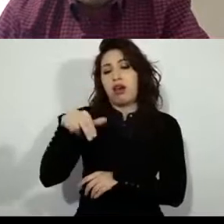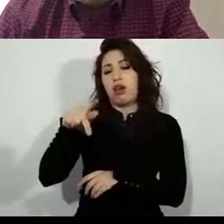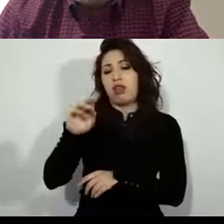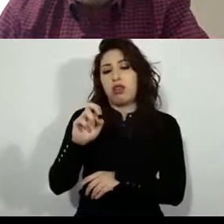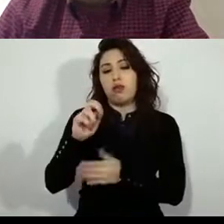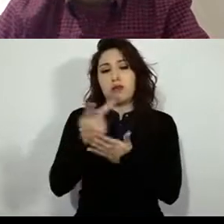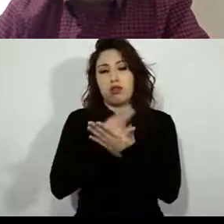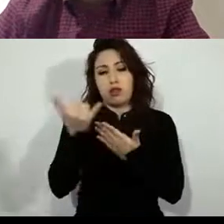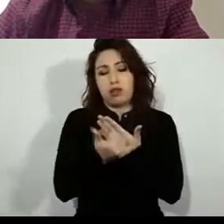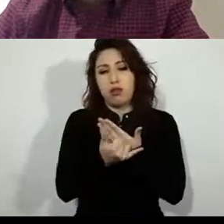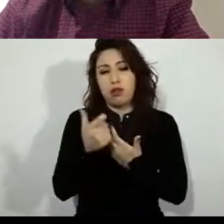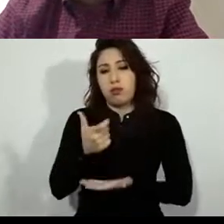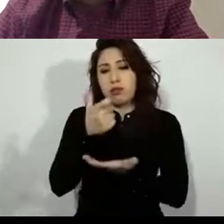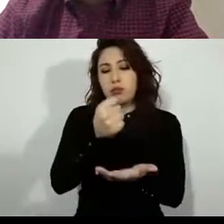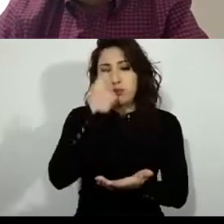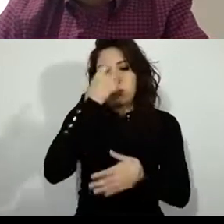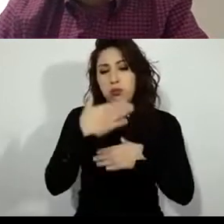año.